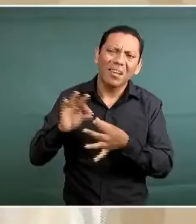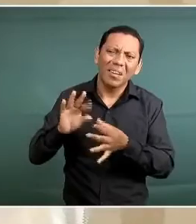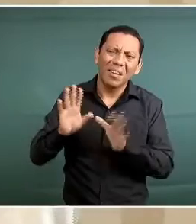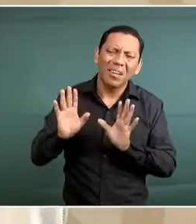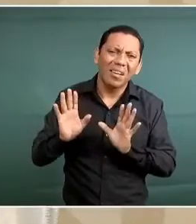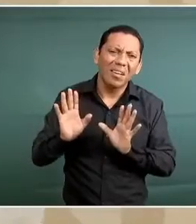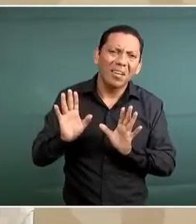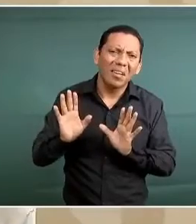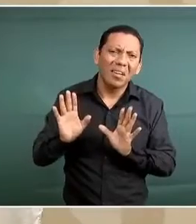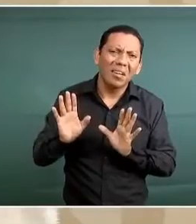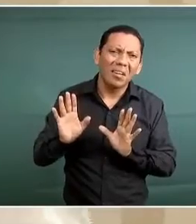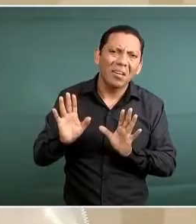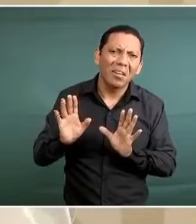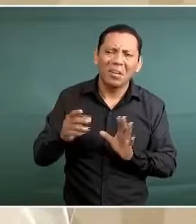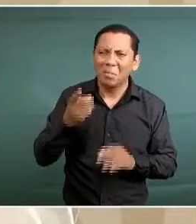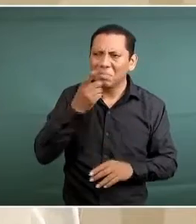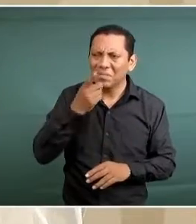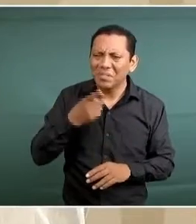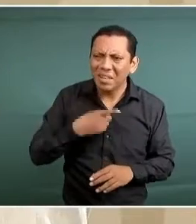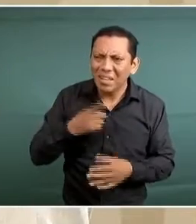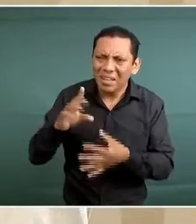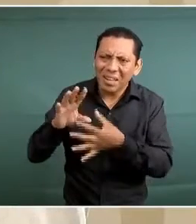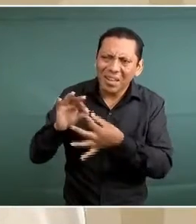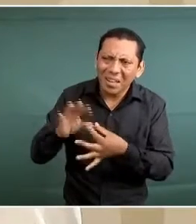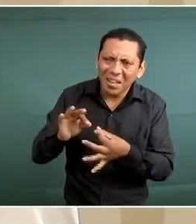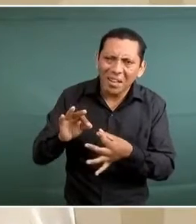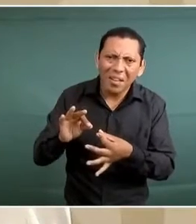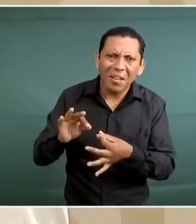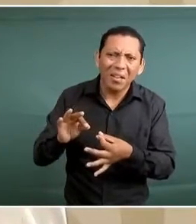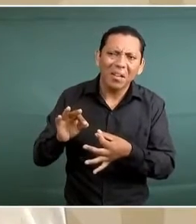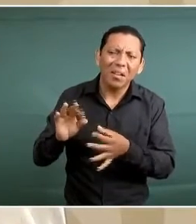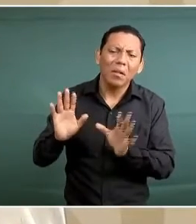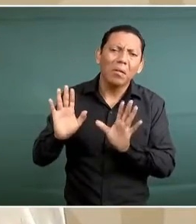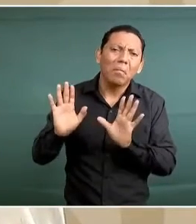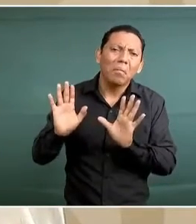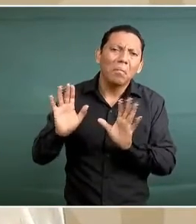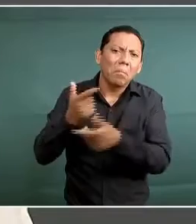réplica pero eso es parte también de la democracia